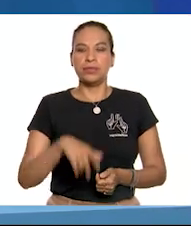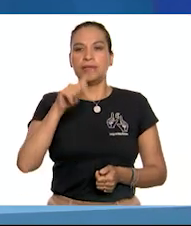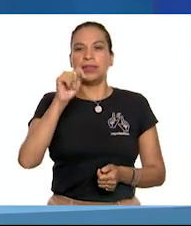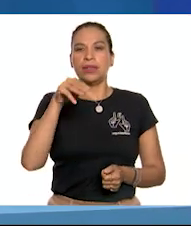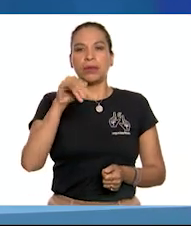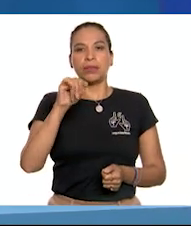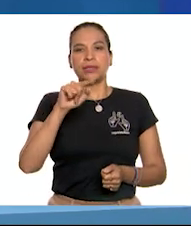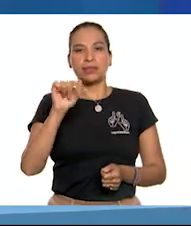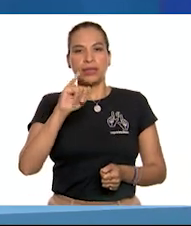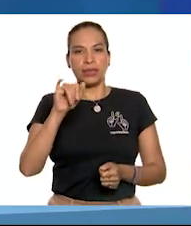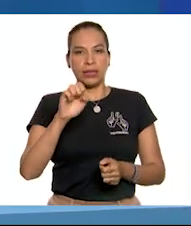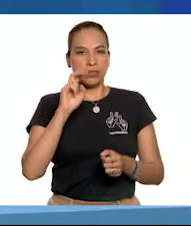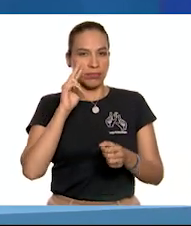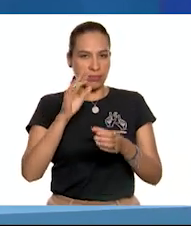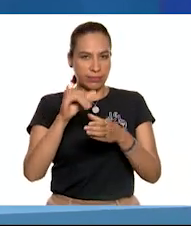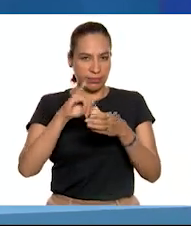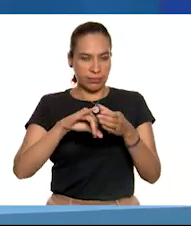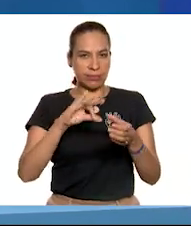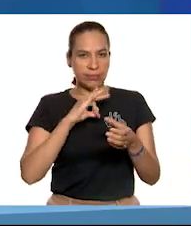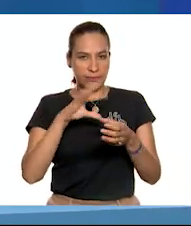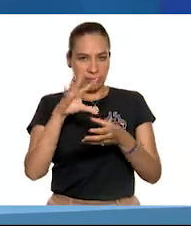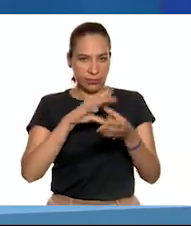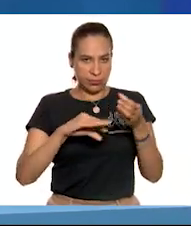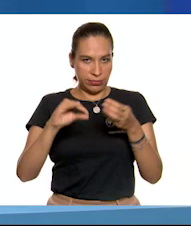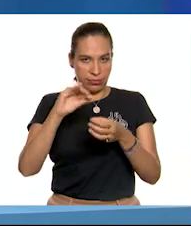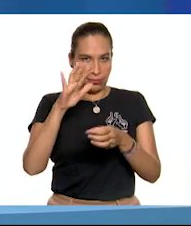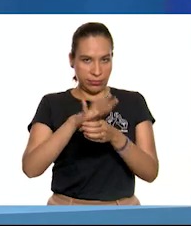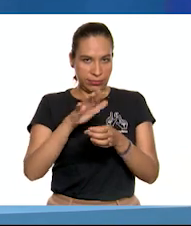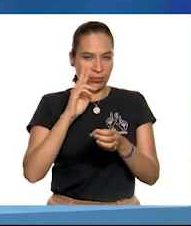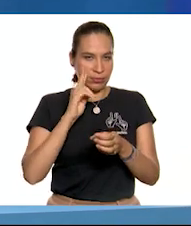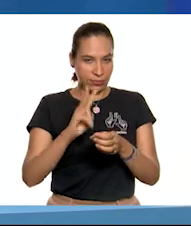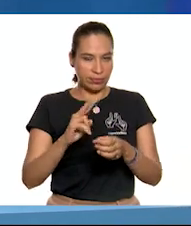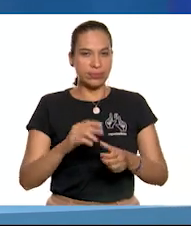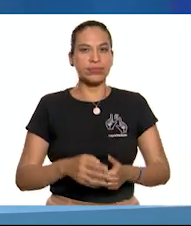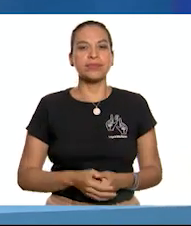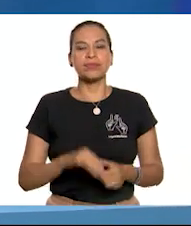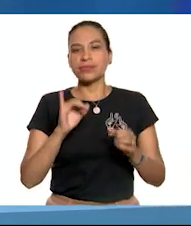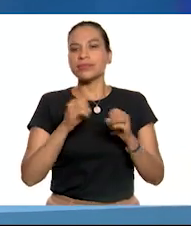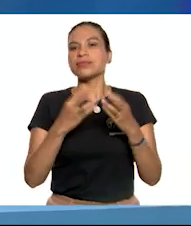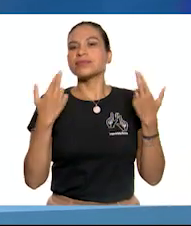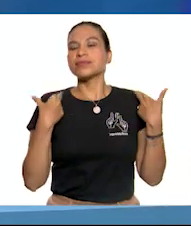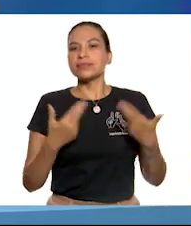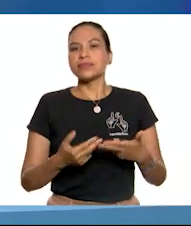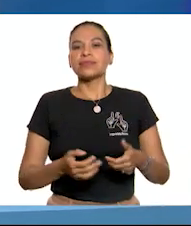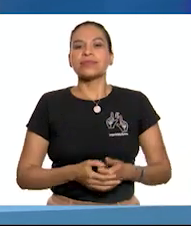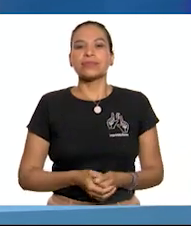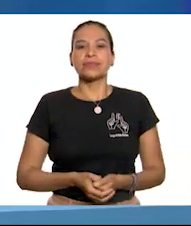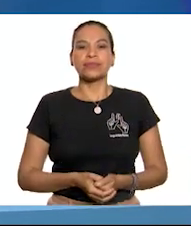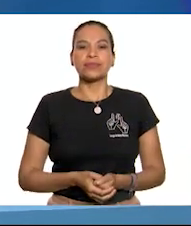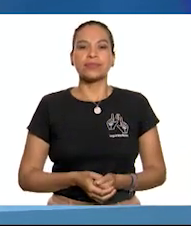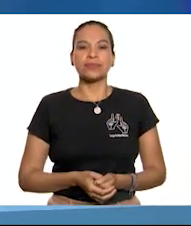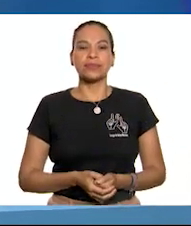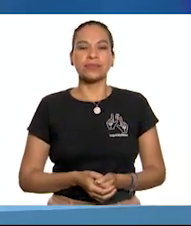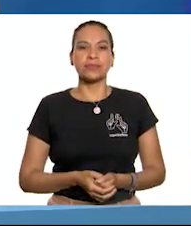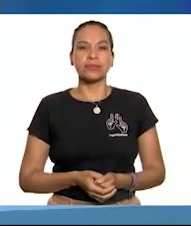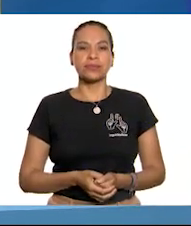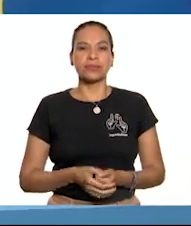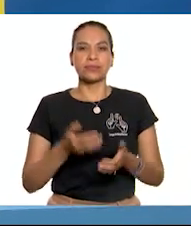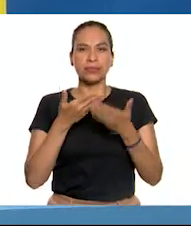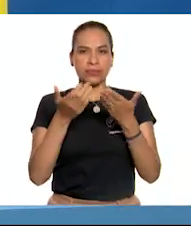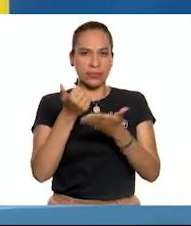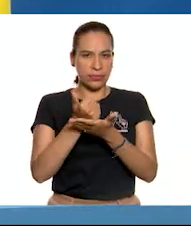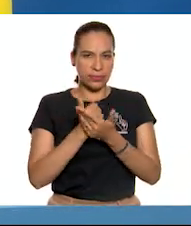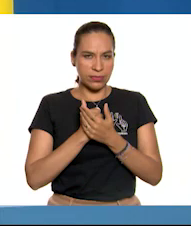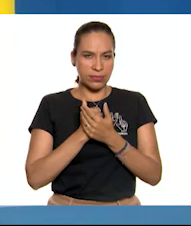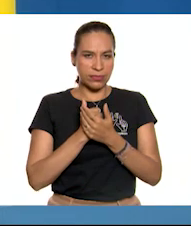tamizaje. ¿Te parece si me paso yo del otro lado? Claro que sí, maestra, con gusto. Muy bien. Muy bien, entonces. Y me vas a ayudar